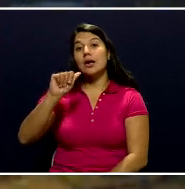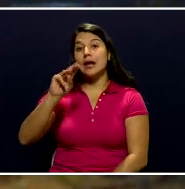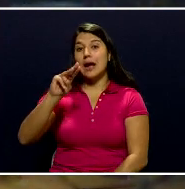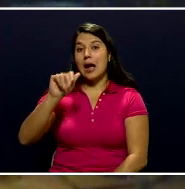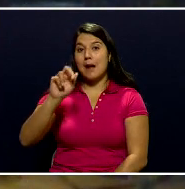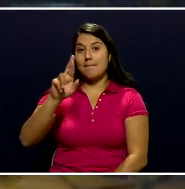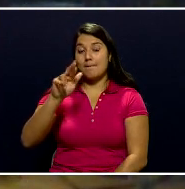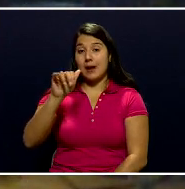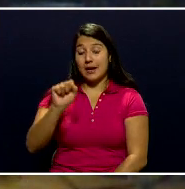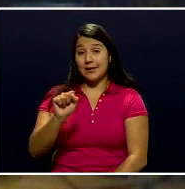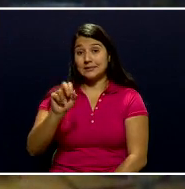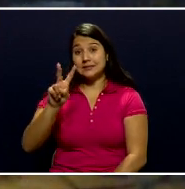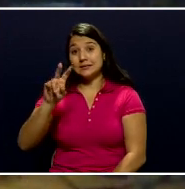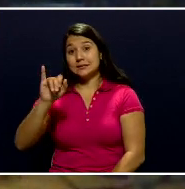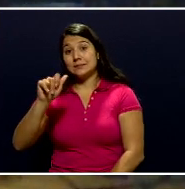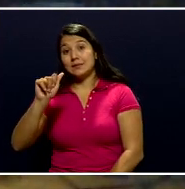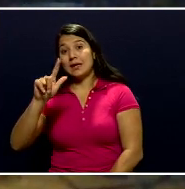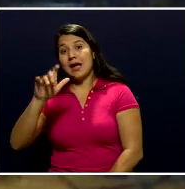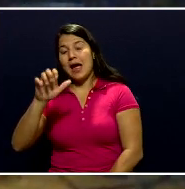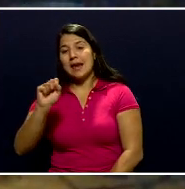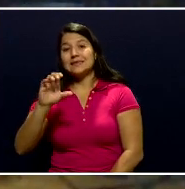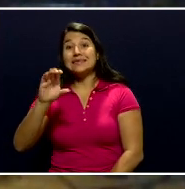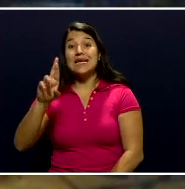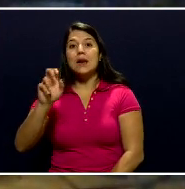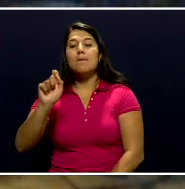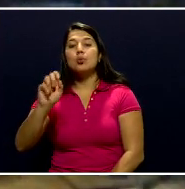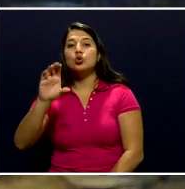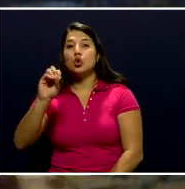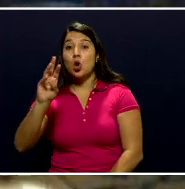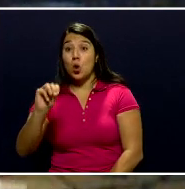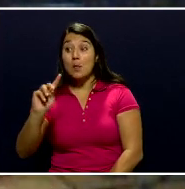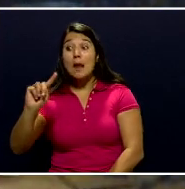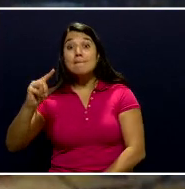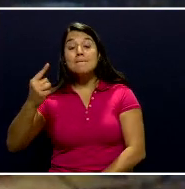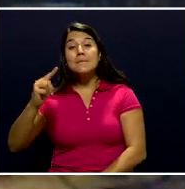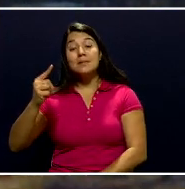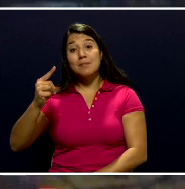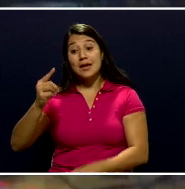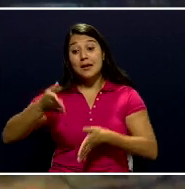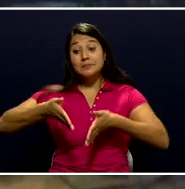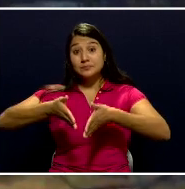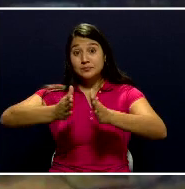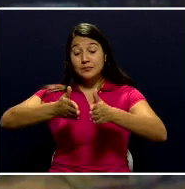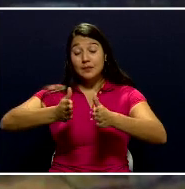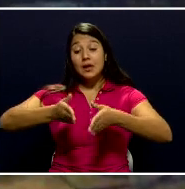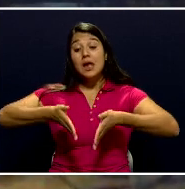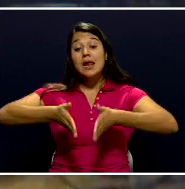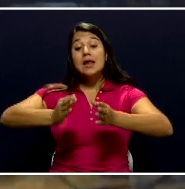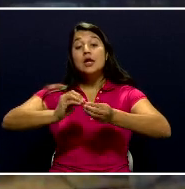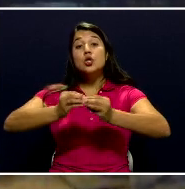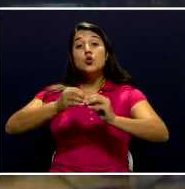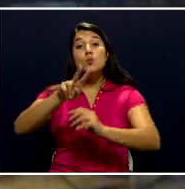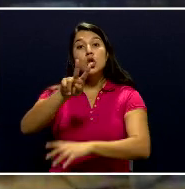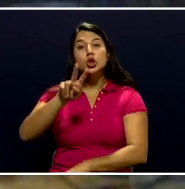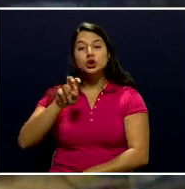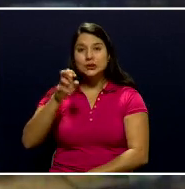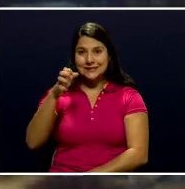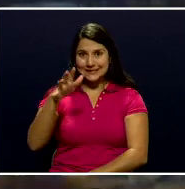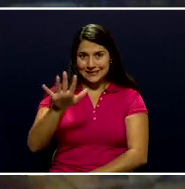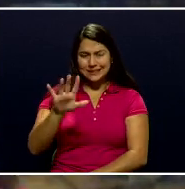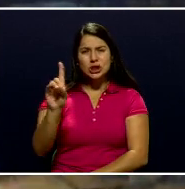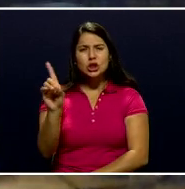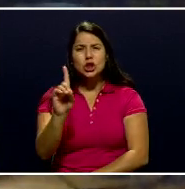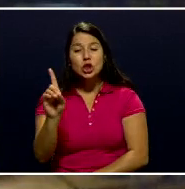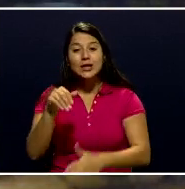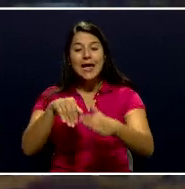cámaras viales cr.com. La primera cámara que vemos es la ruta 215 en la zona